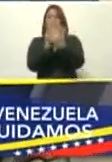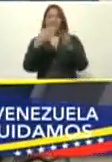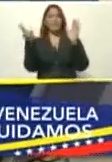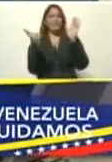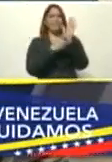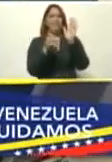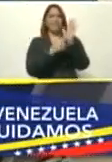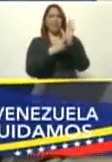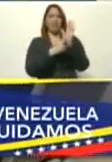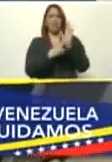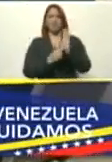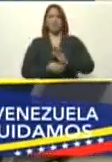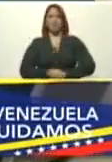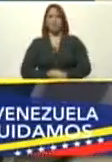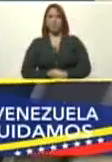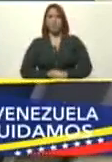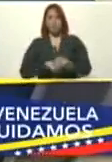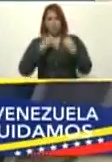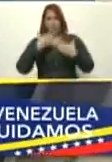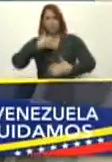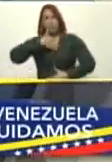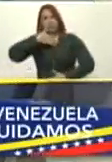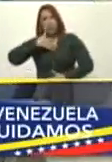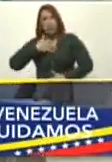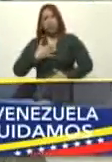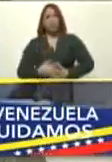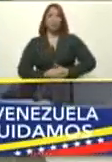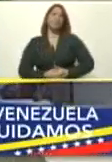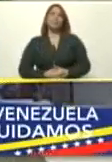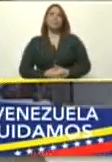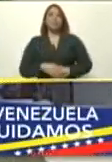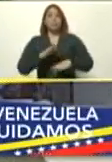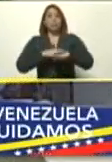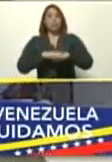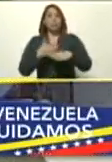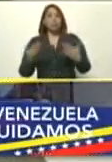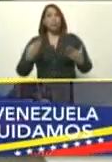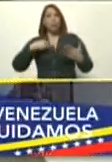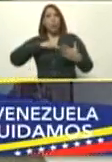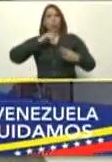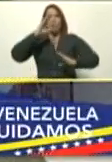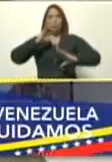la verdad por delante, el buen sentimiento, porque vamos